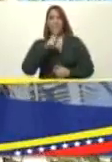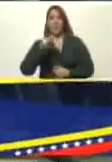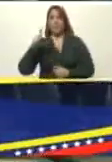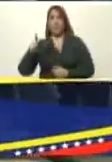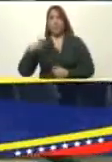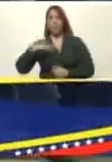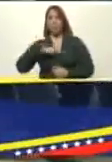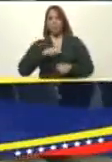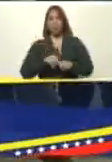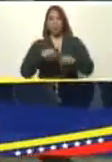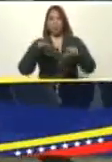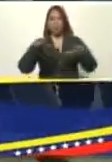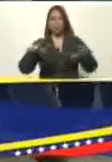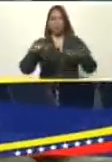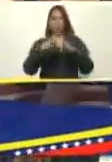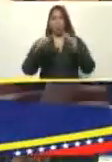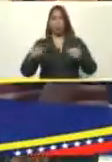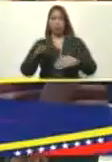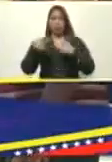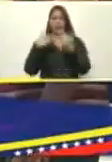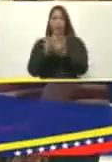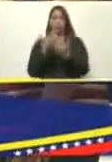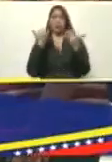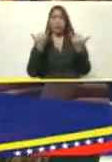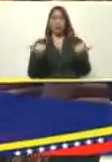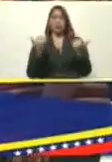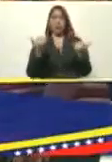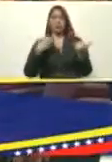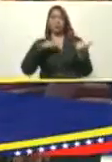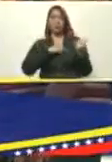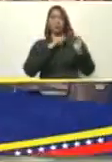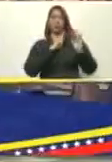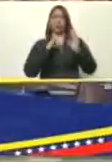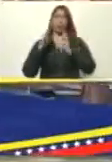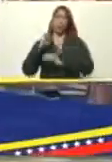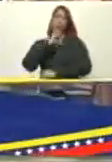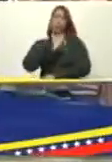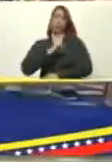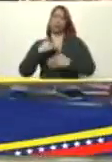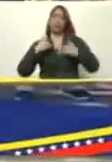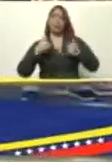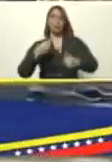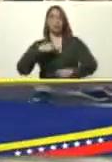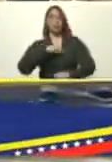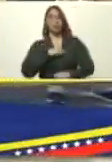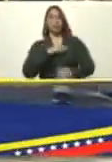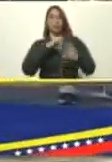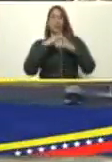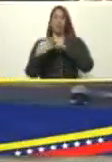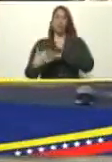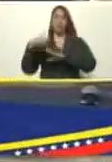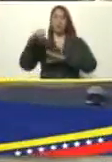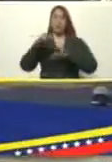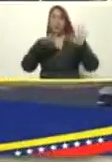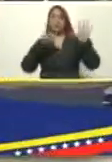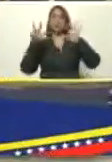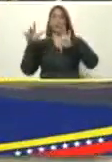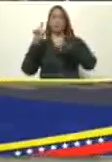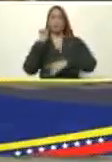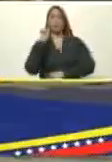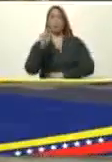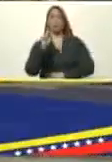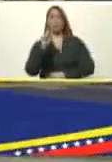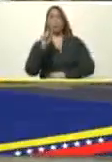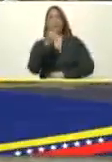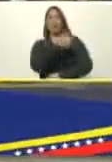bueno, en todo lo que hasta ahora teníamos organizado, en los comités de salud, en los barrios, instalamos 88 puntos de vacunación,